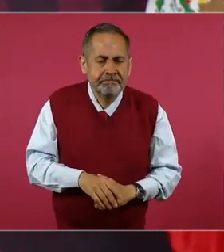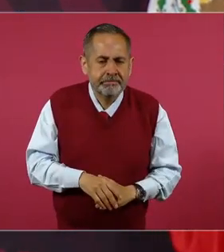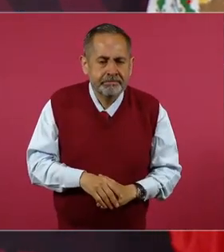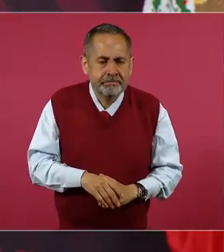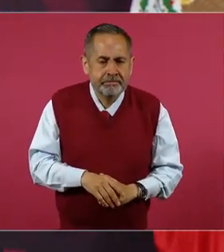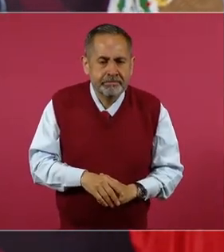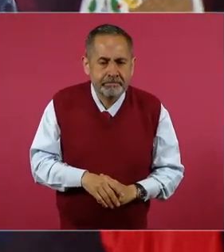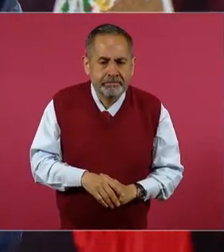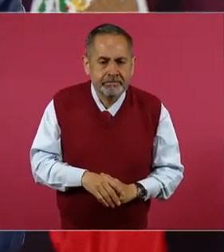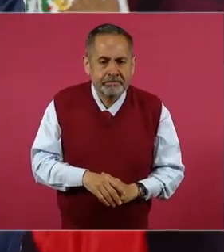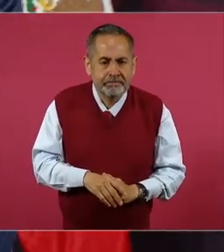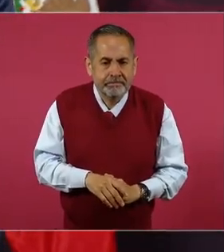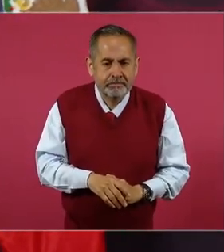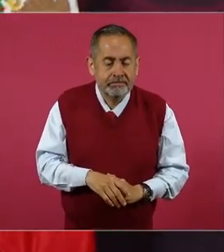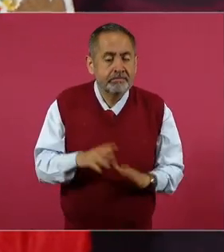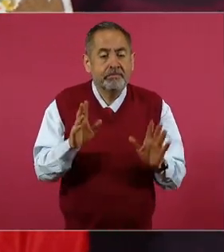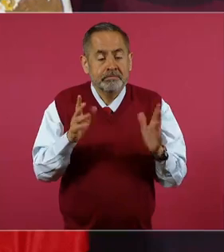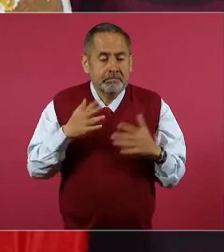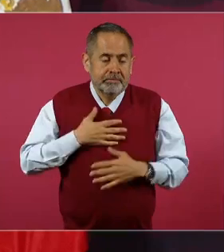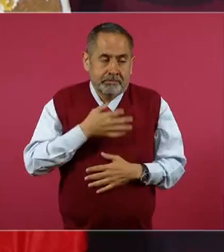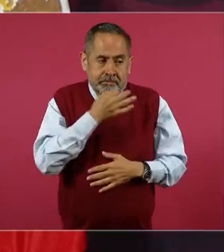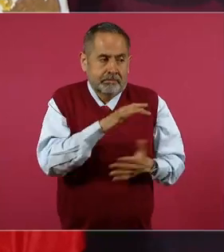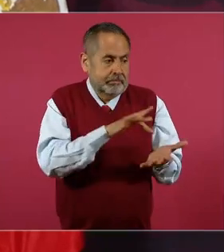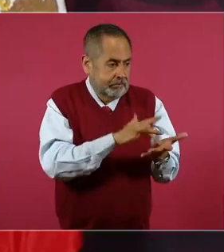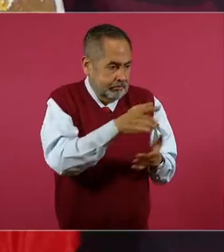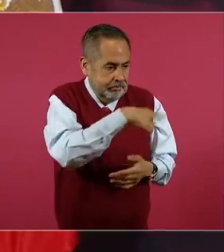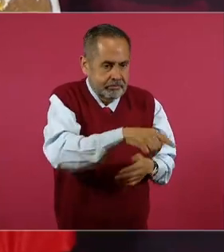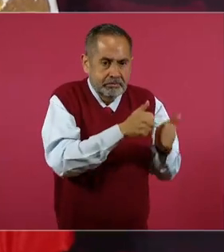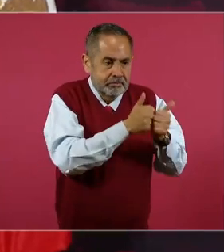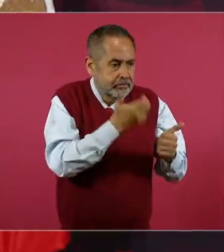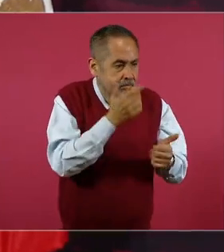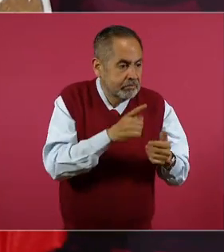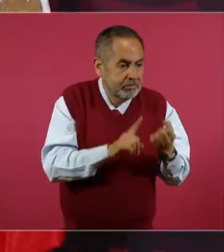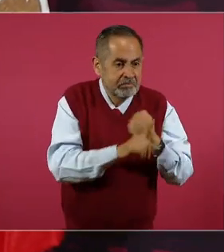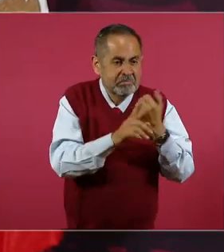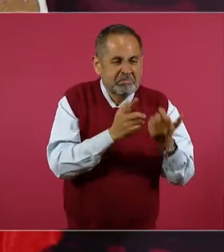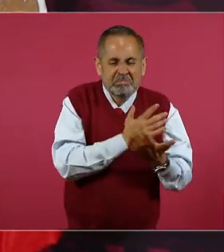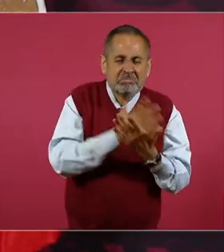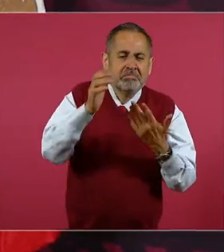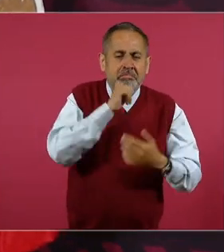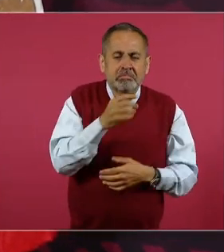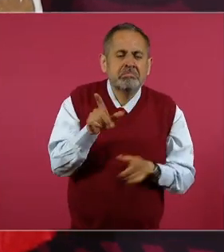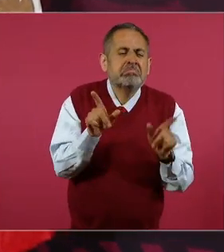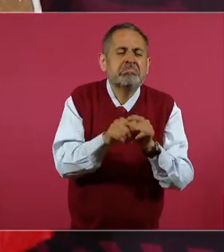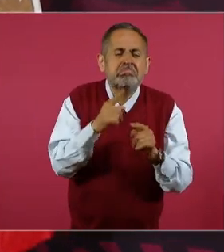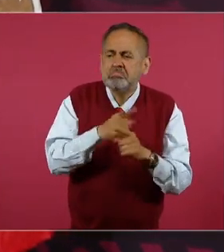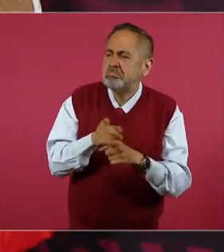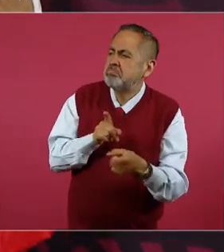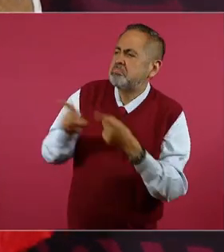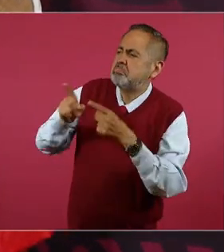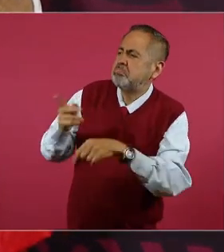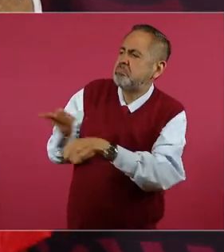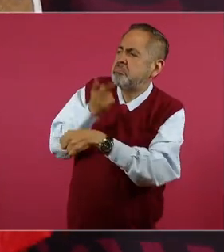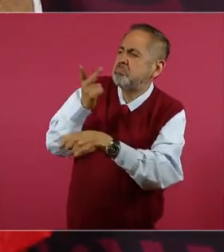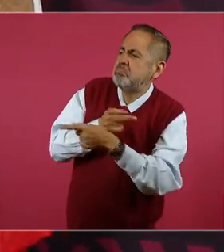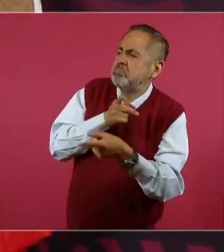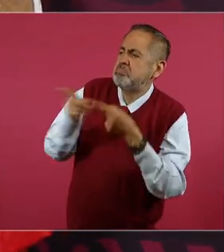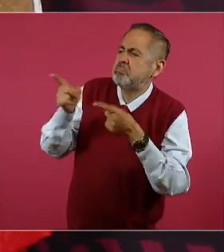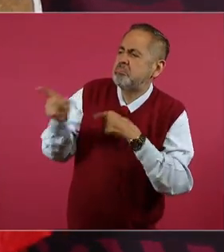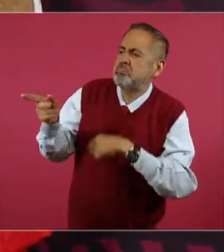tengo que agradecer que no ha pasado de insultos,